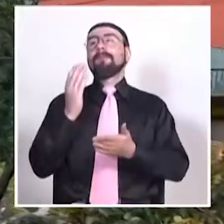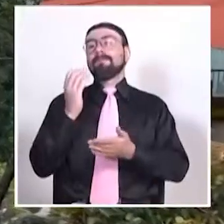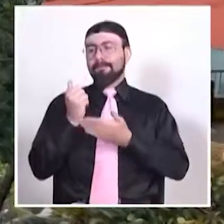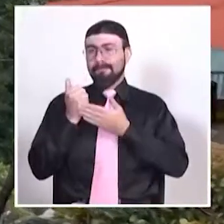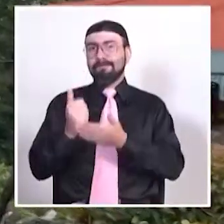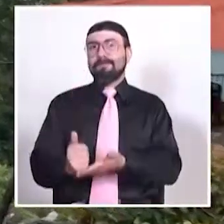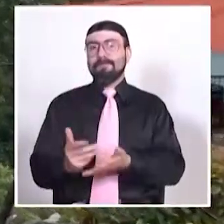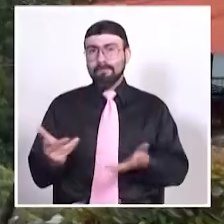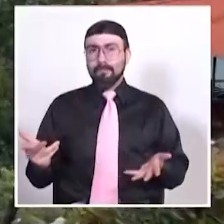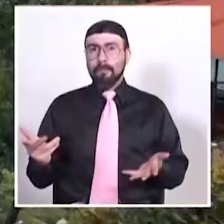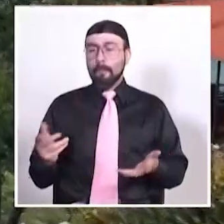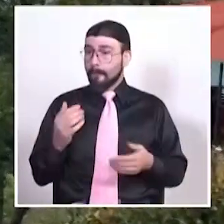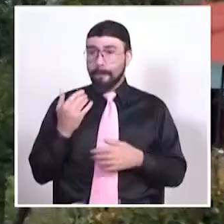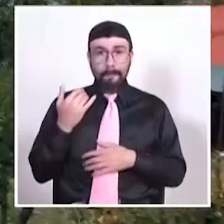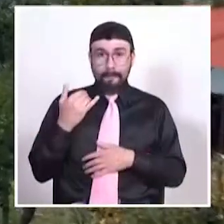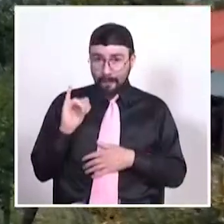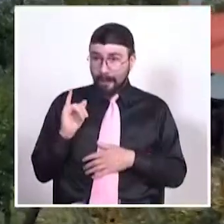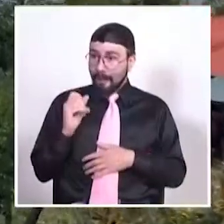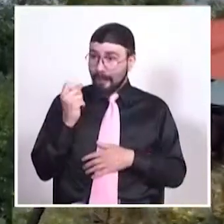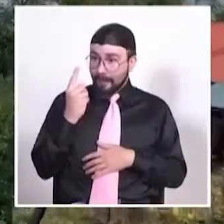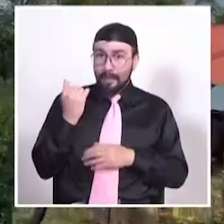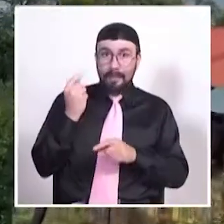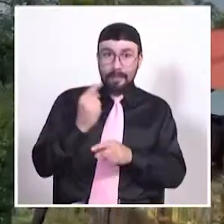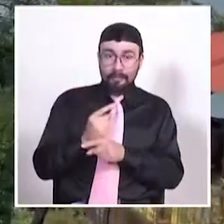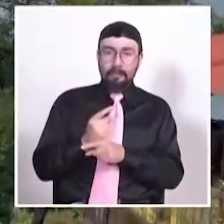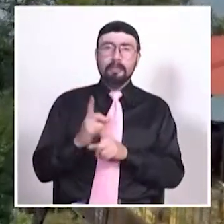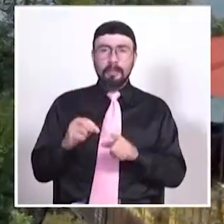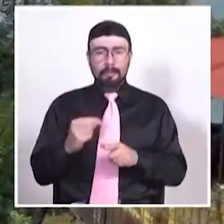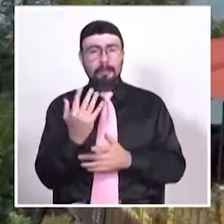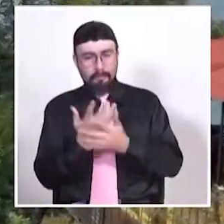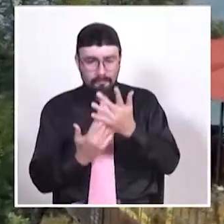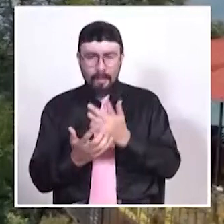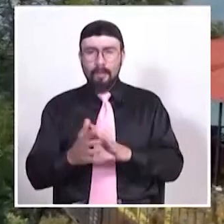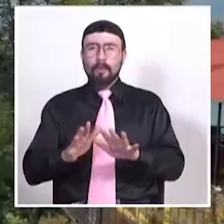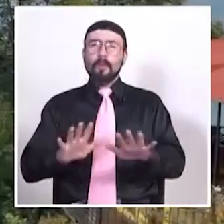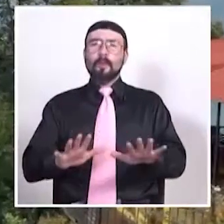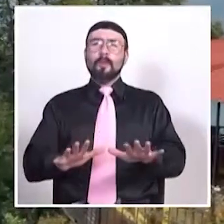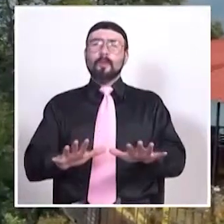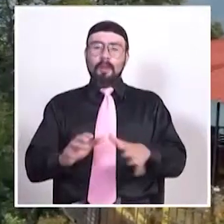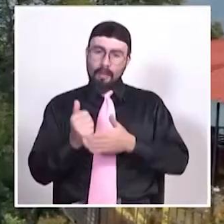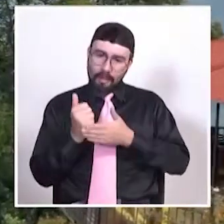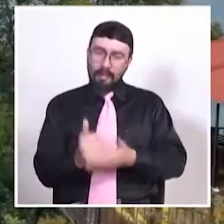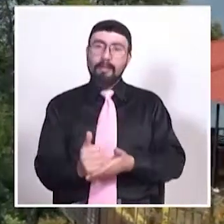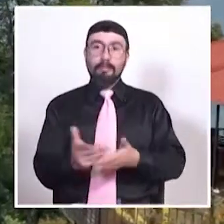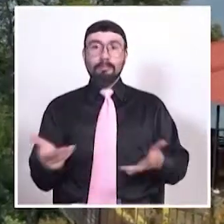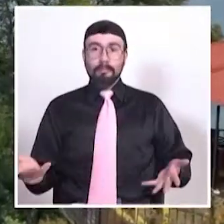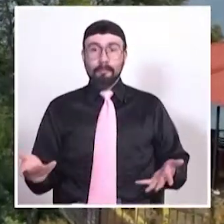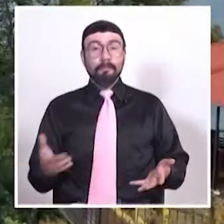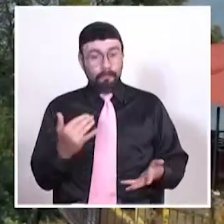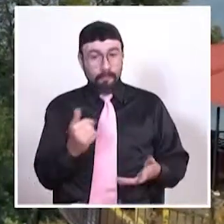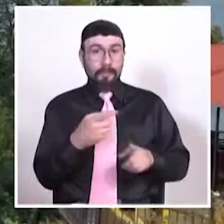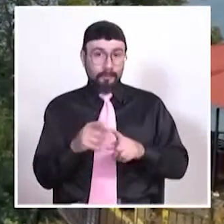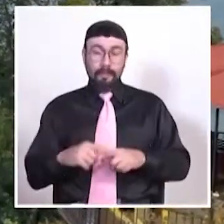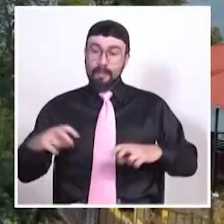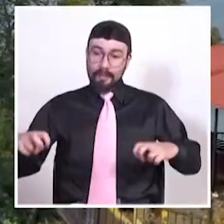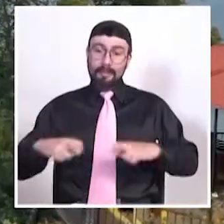cuando ellos ya comprenden eso, también imponemos manos y otras técnicas energéticas con las que nos